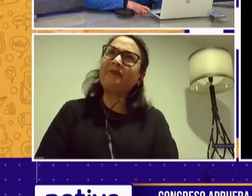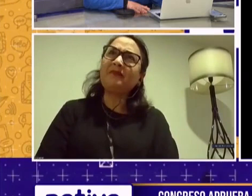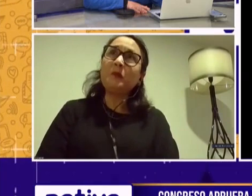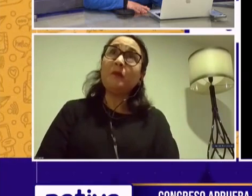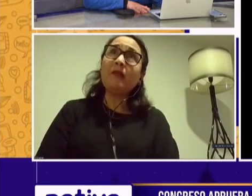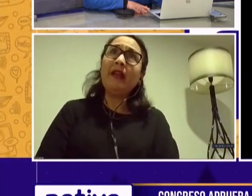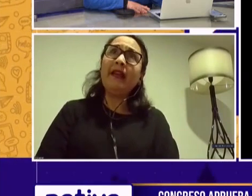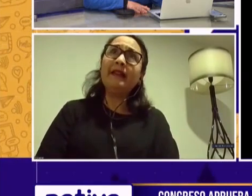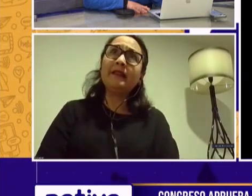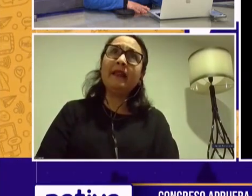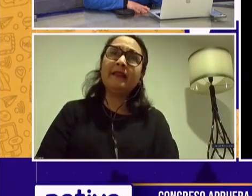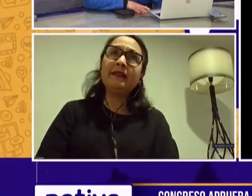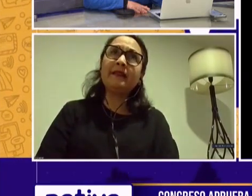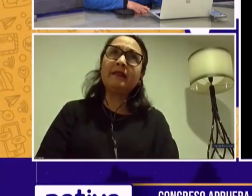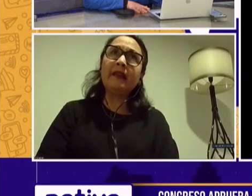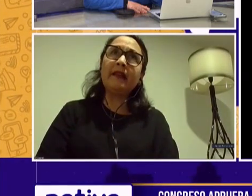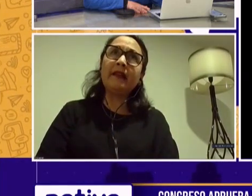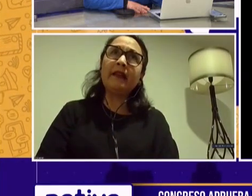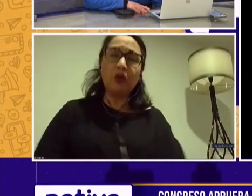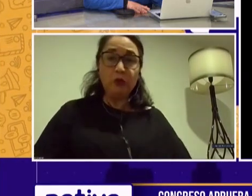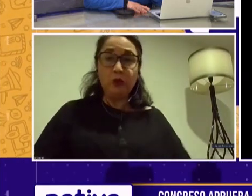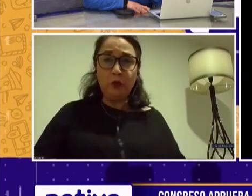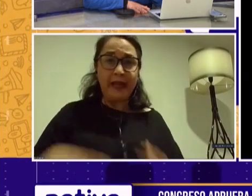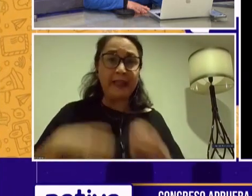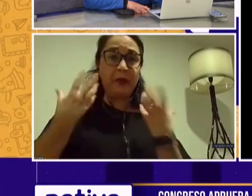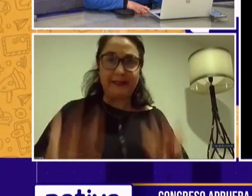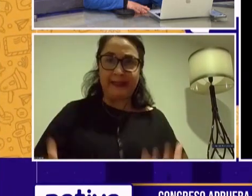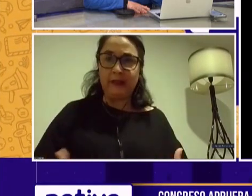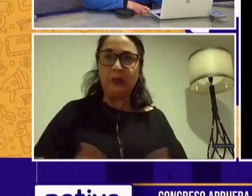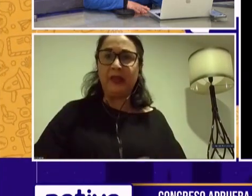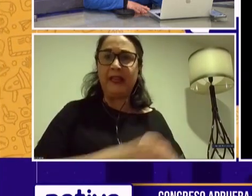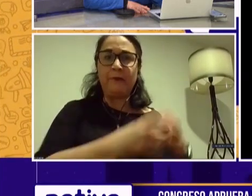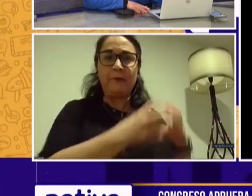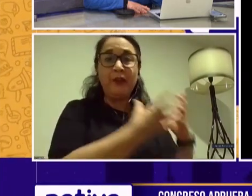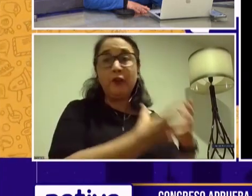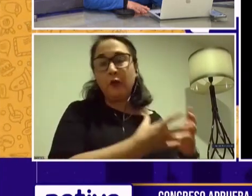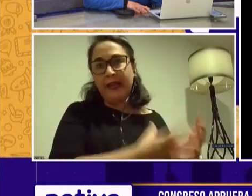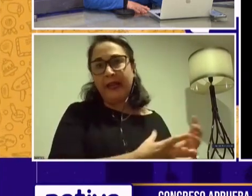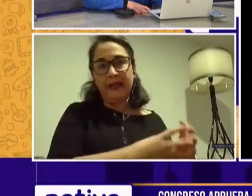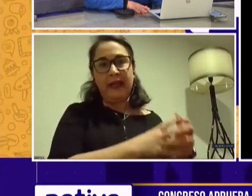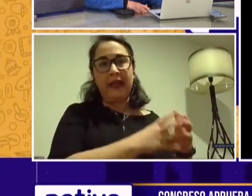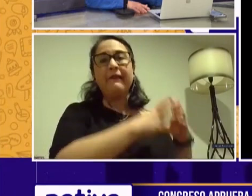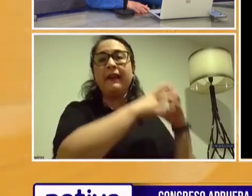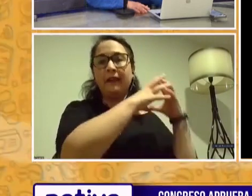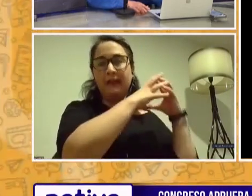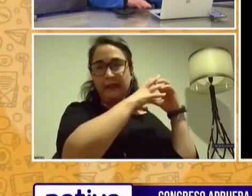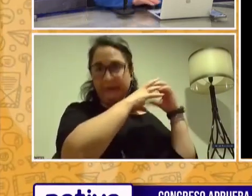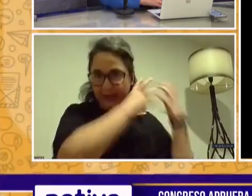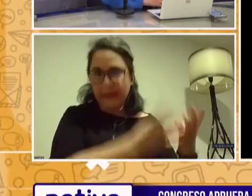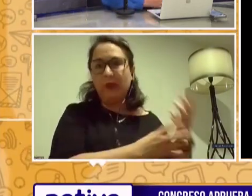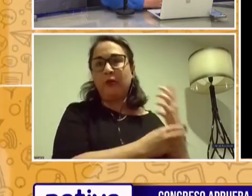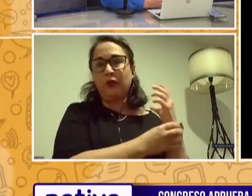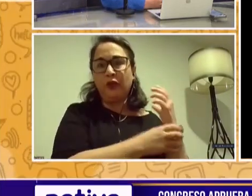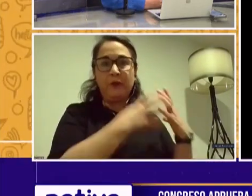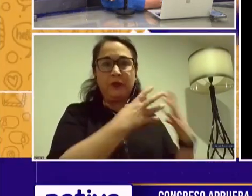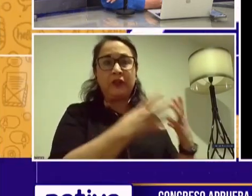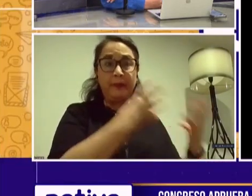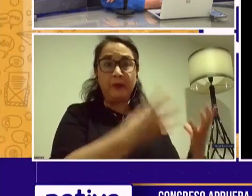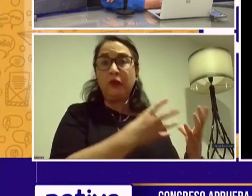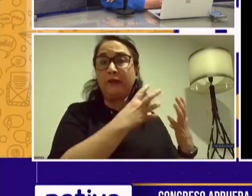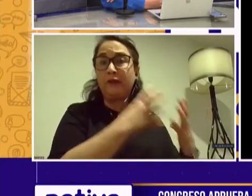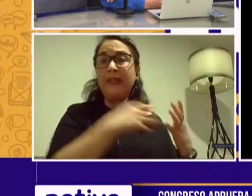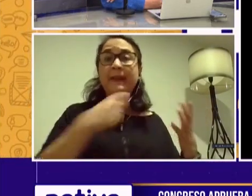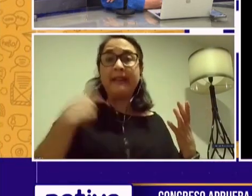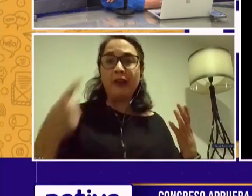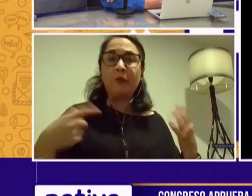es como una respuesta, ¿no? Porque primero fue el haber defendido el protocolo de aborto